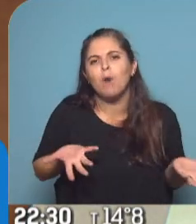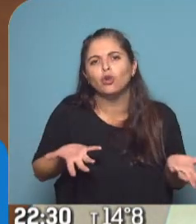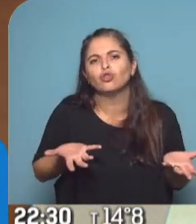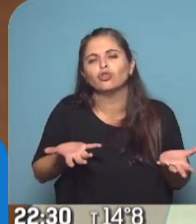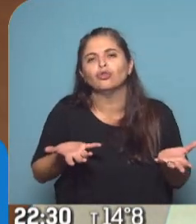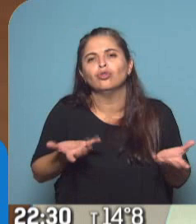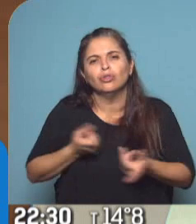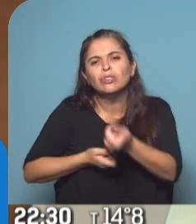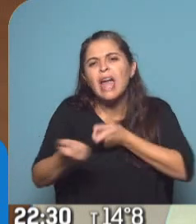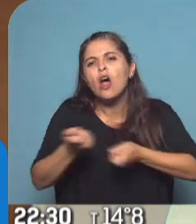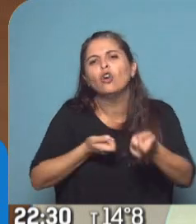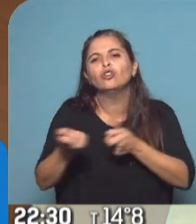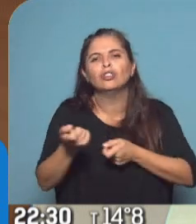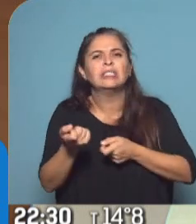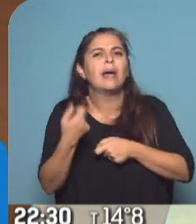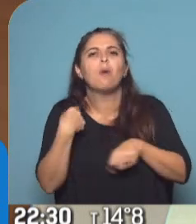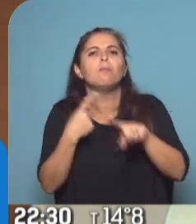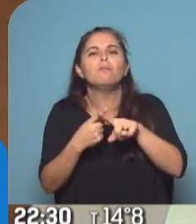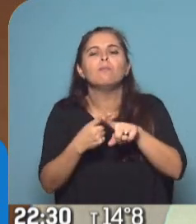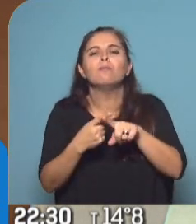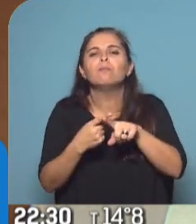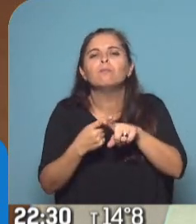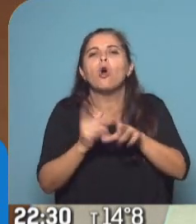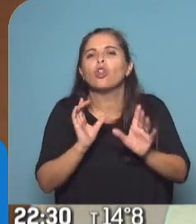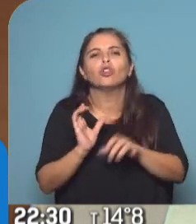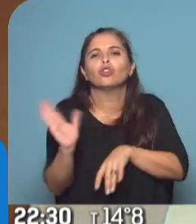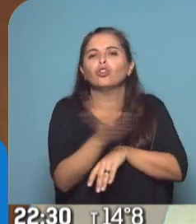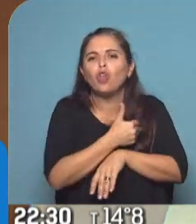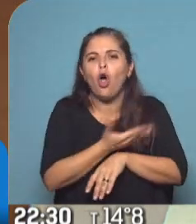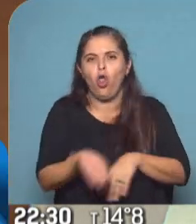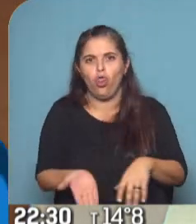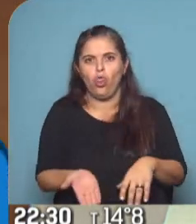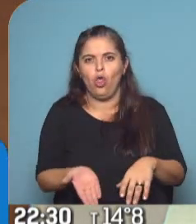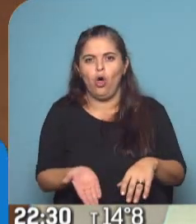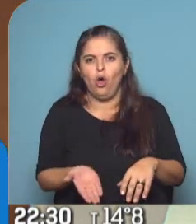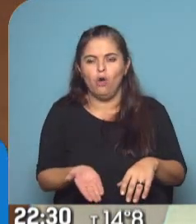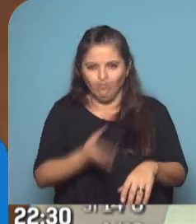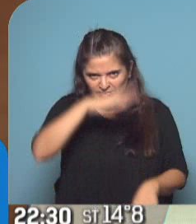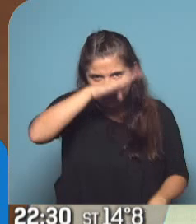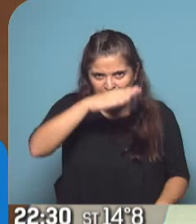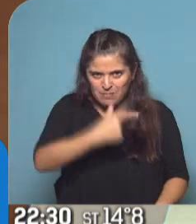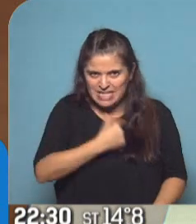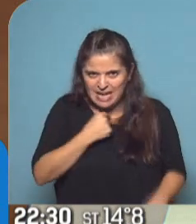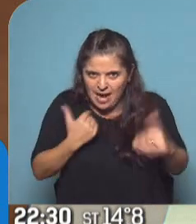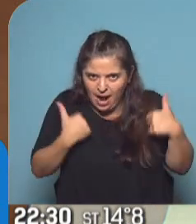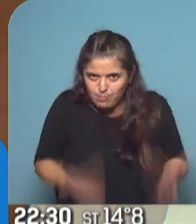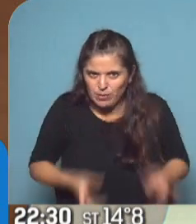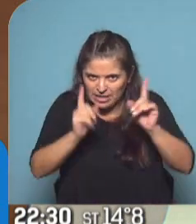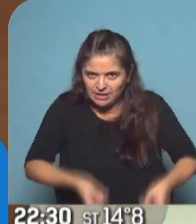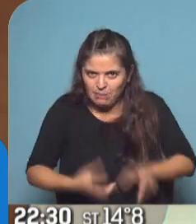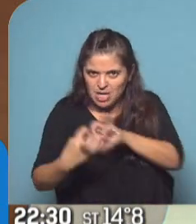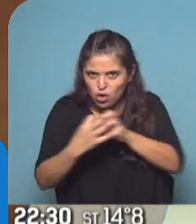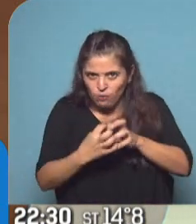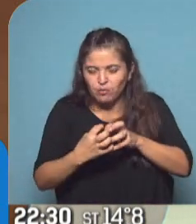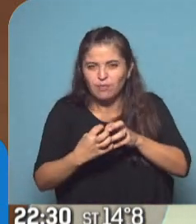paquete total de nuestros diferendos comerciales no es también que quiere usar esta guerra tecnológica para su